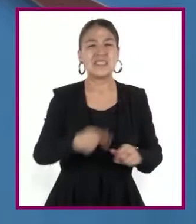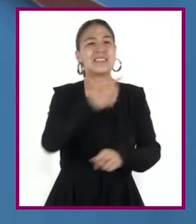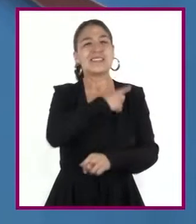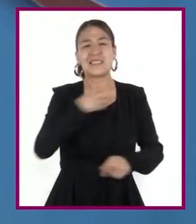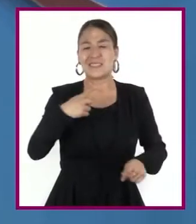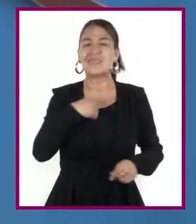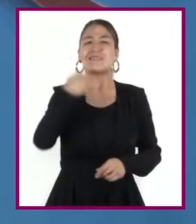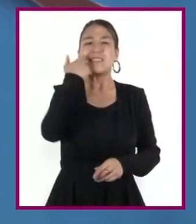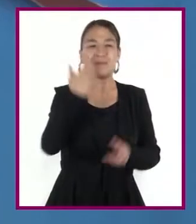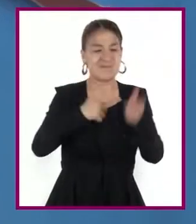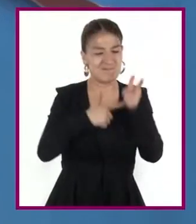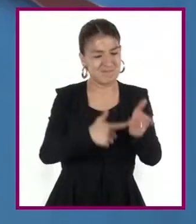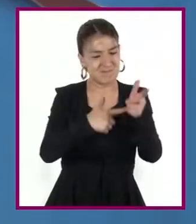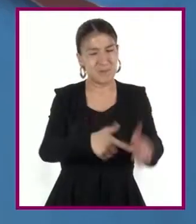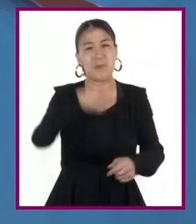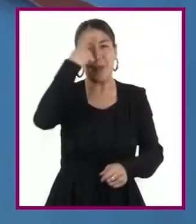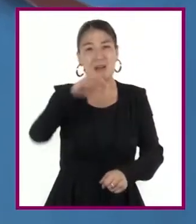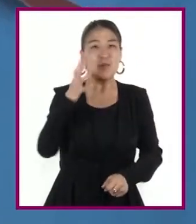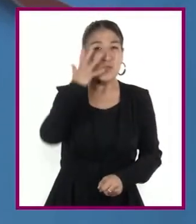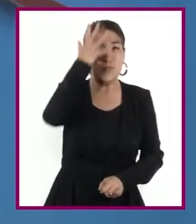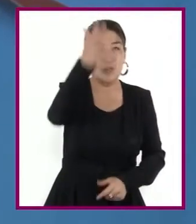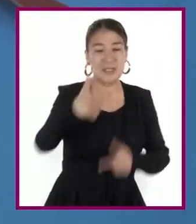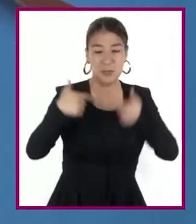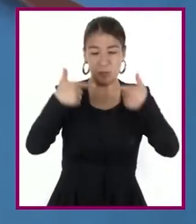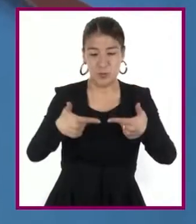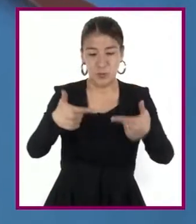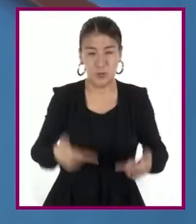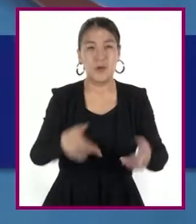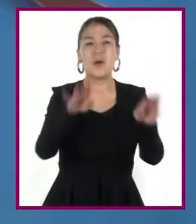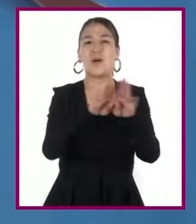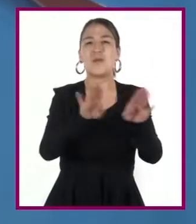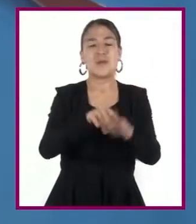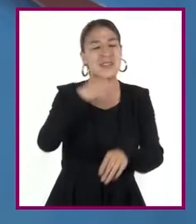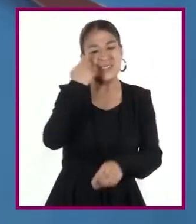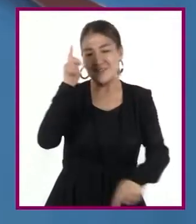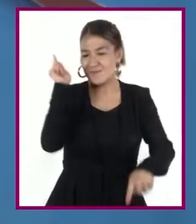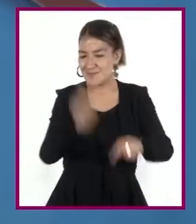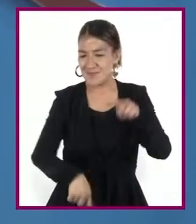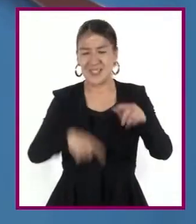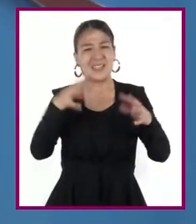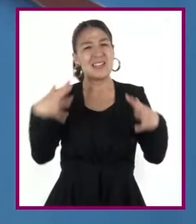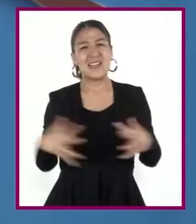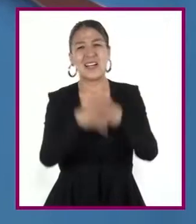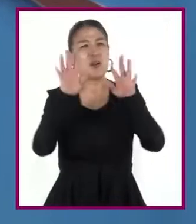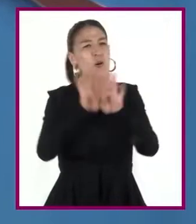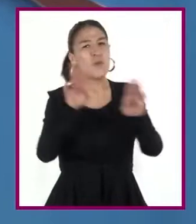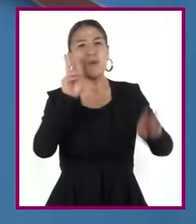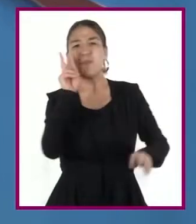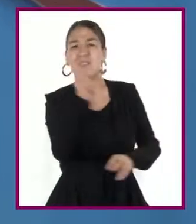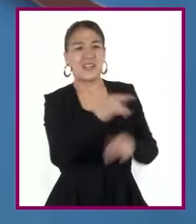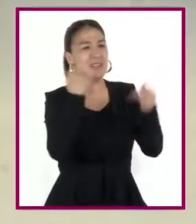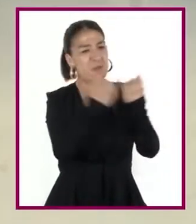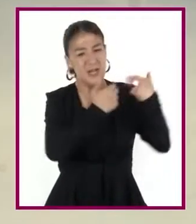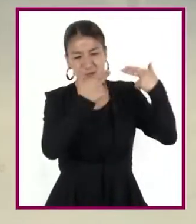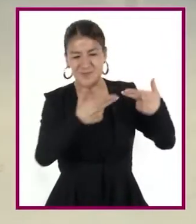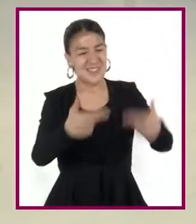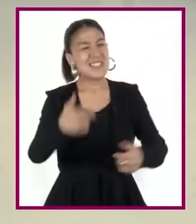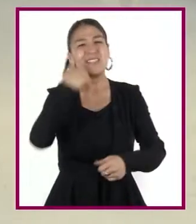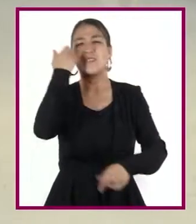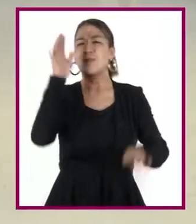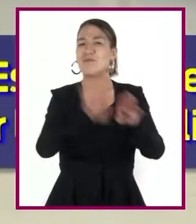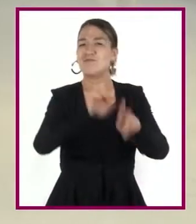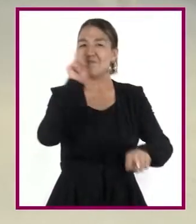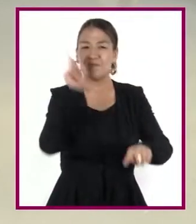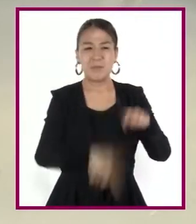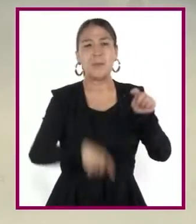las generaciones venideras del flagelo de la guerra, invitando a los Estados miembros a promover la